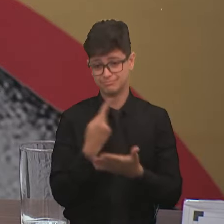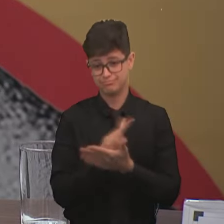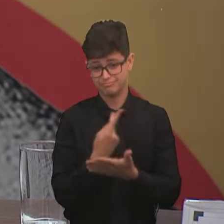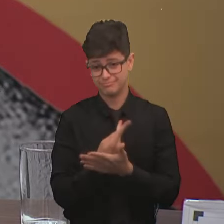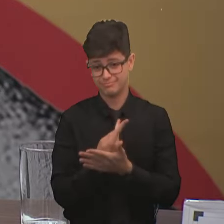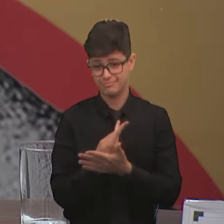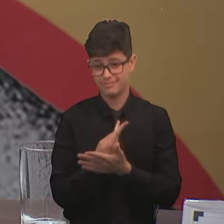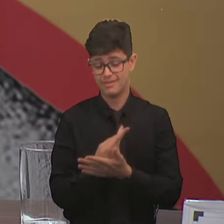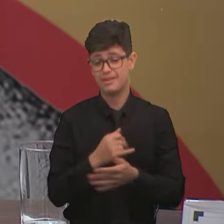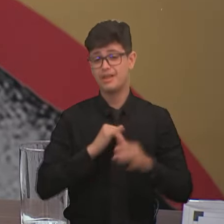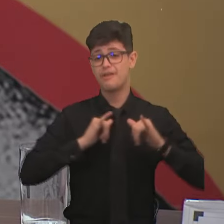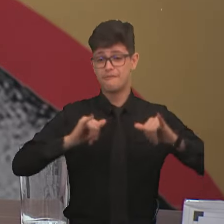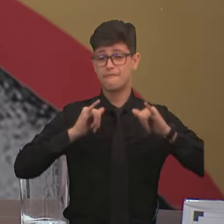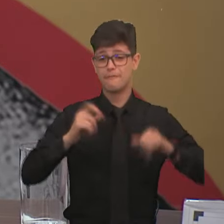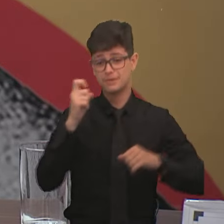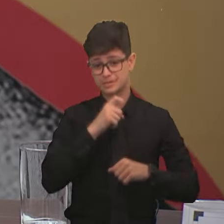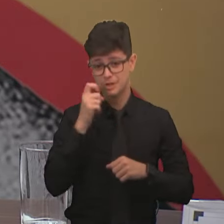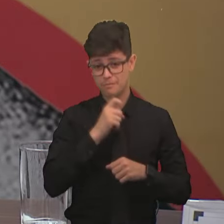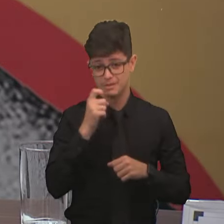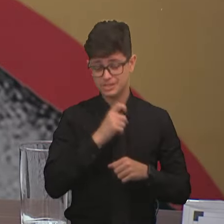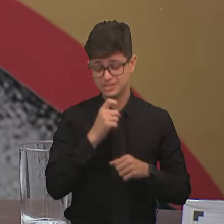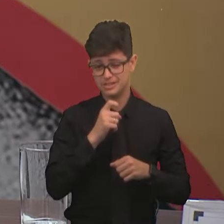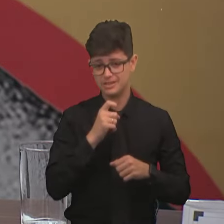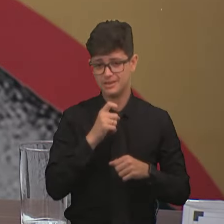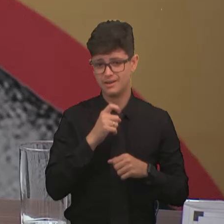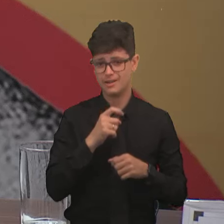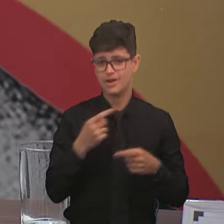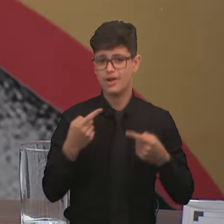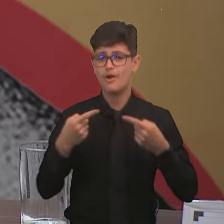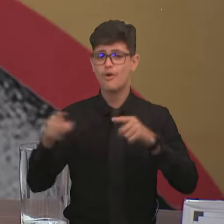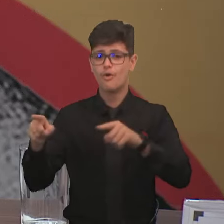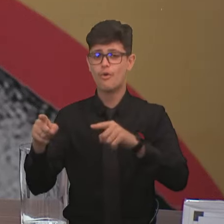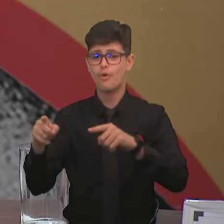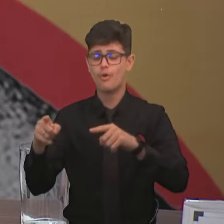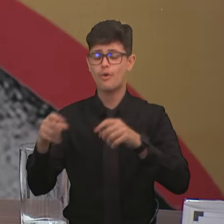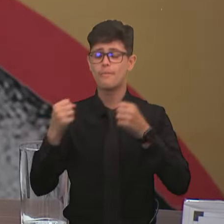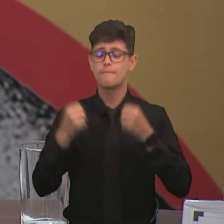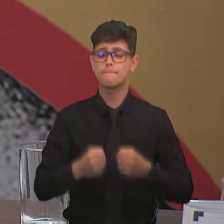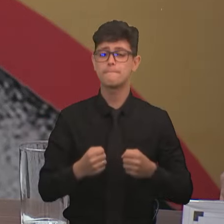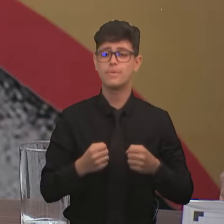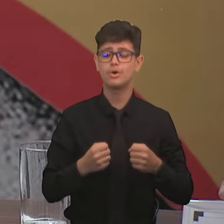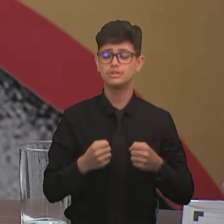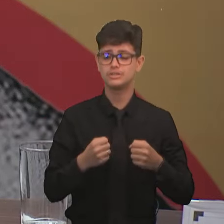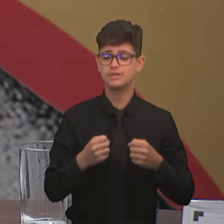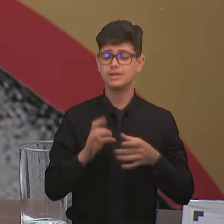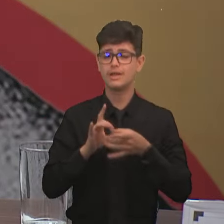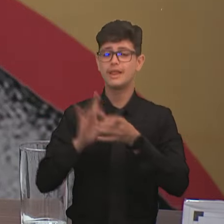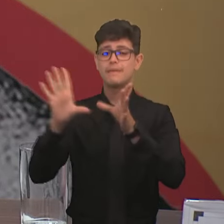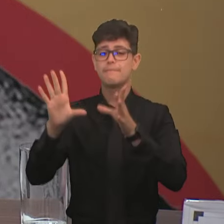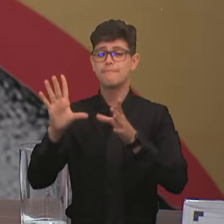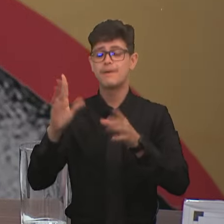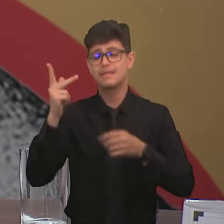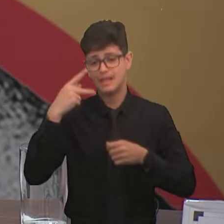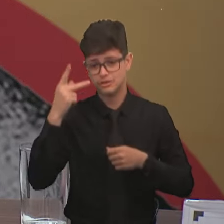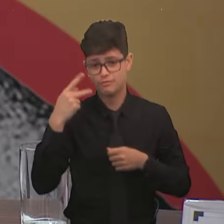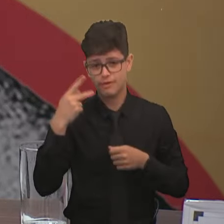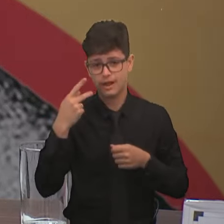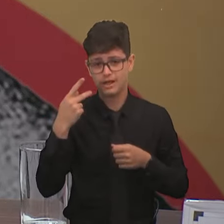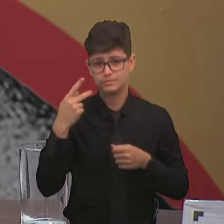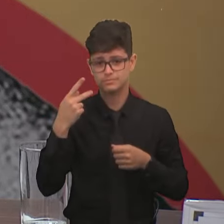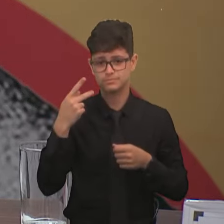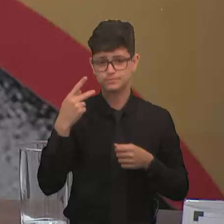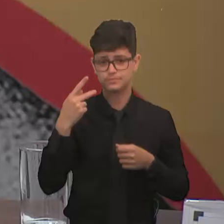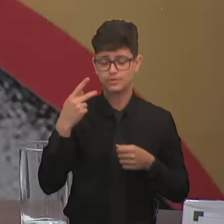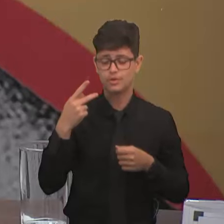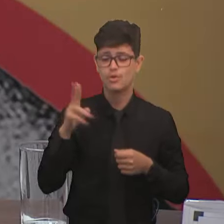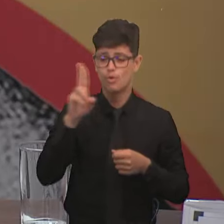pero convincente, que es transformar en arma para direccionar y para amenazar la libertad de expresión. Por ejemplo, el uso